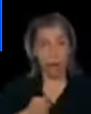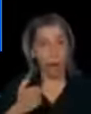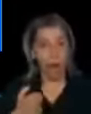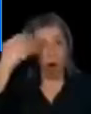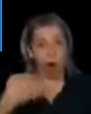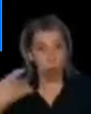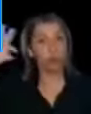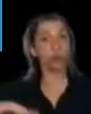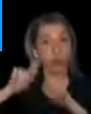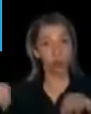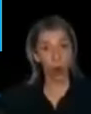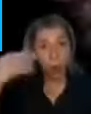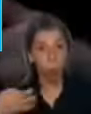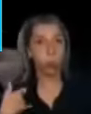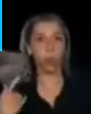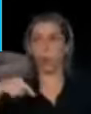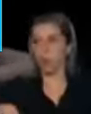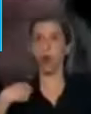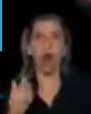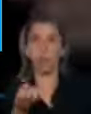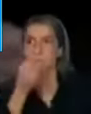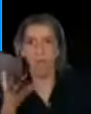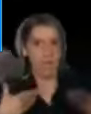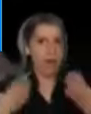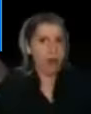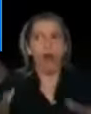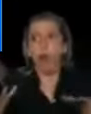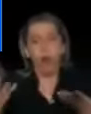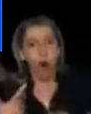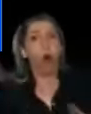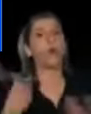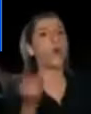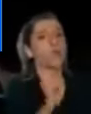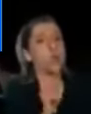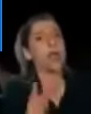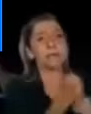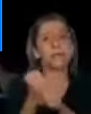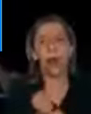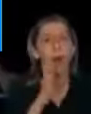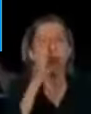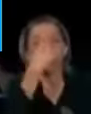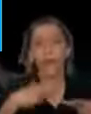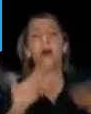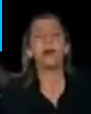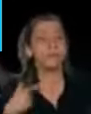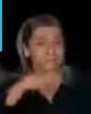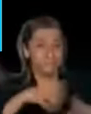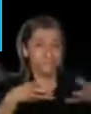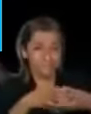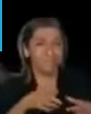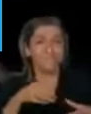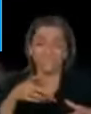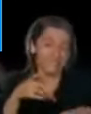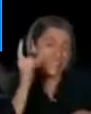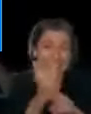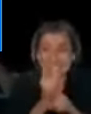¿sí? Yo creo que Bullrich, que por ahí era la que estaba, digamos, un poco más aletargada y amesetada en las